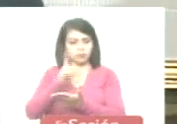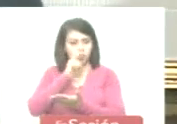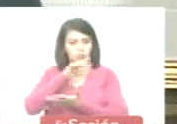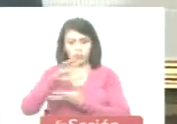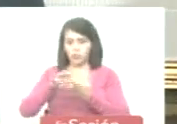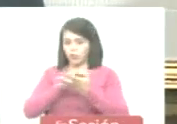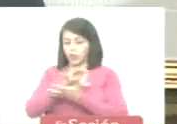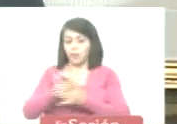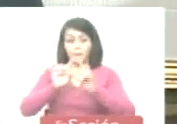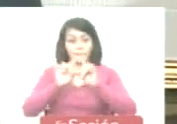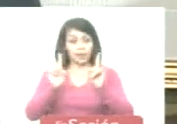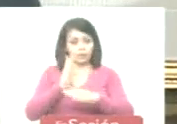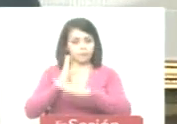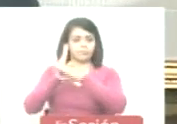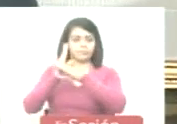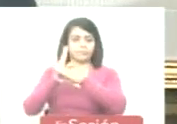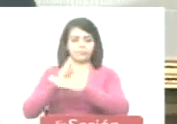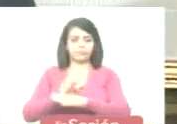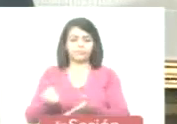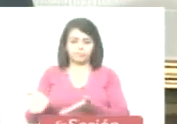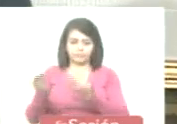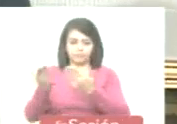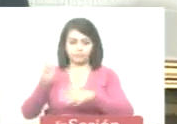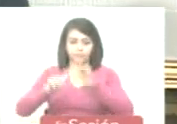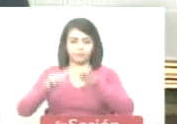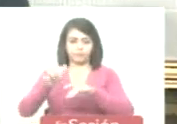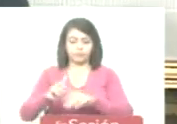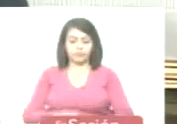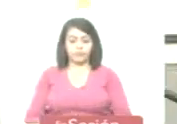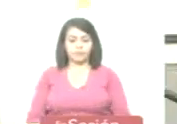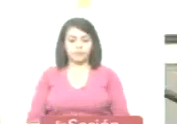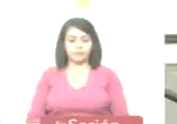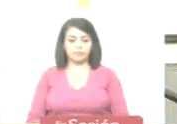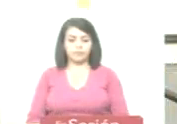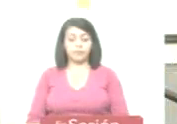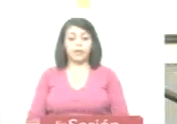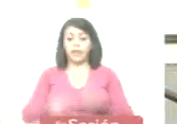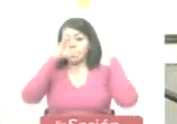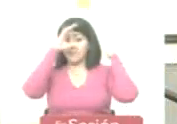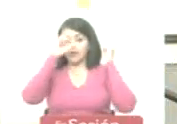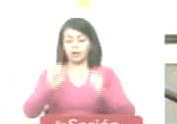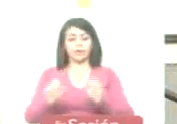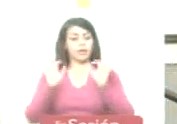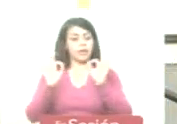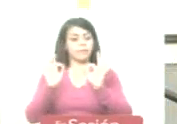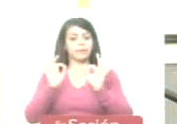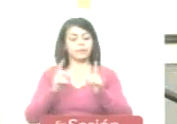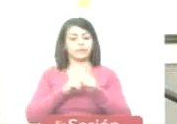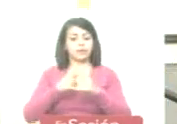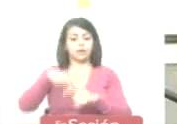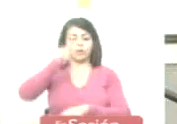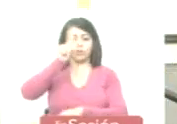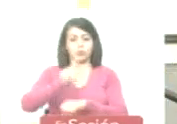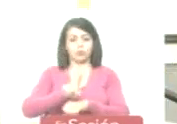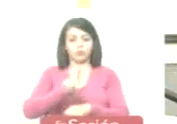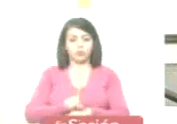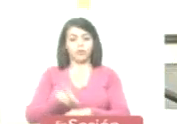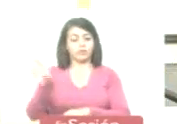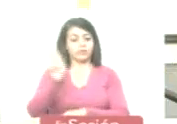problema con eso, siempre y cuando no rompan el quórum. Adelante, su secretaria. Como embajador extraordinario y plenipotenciario